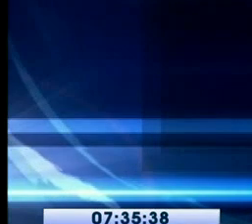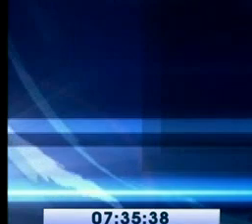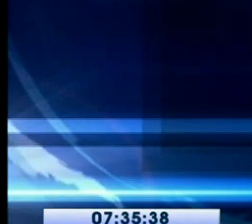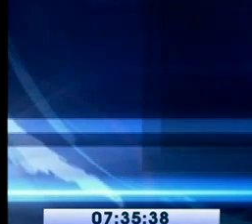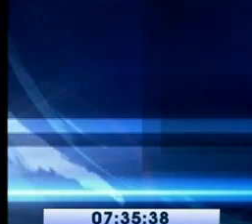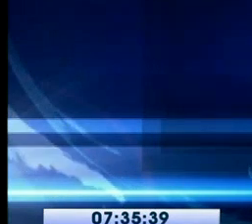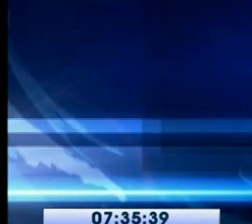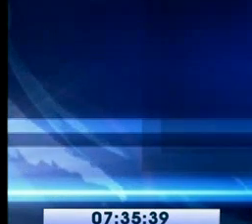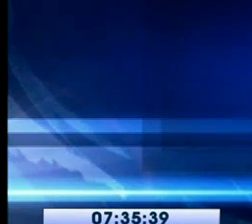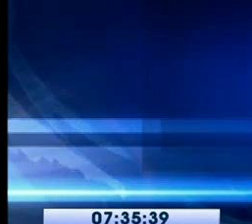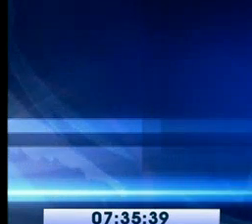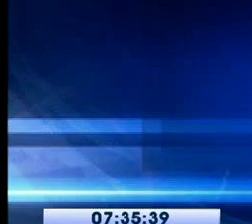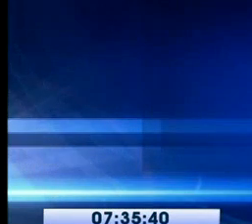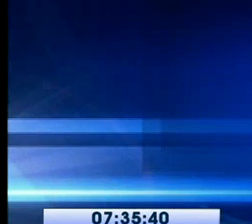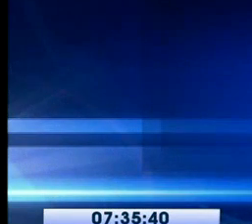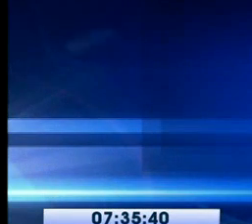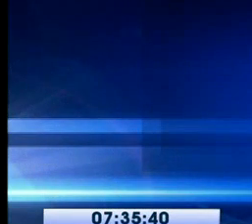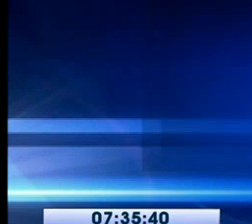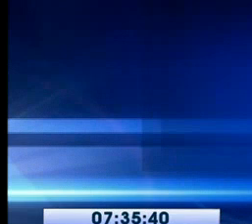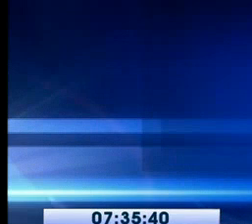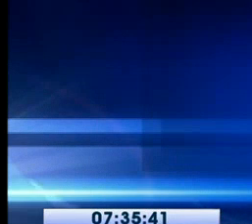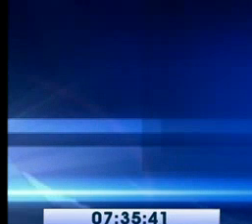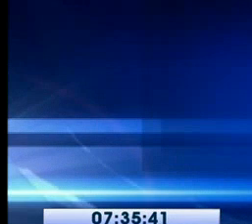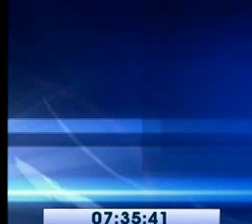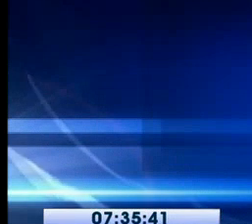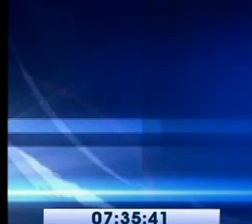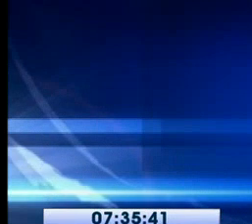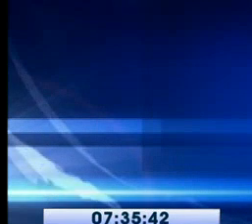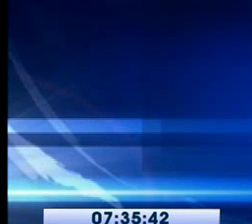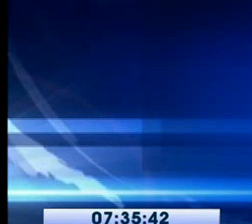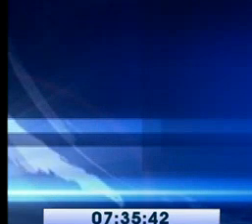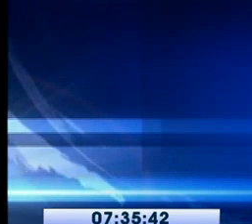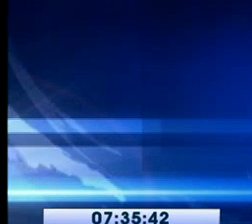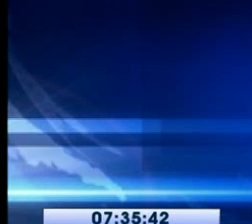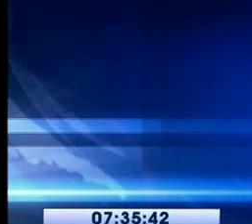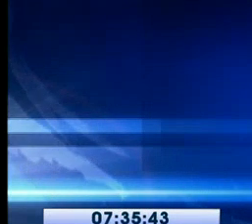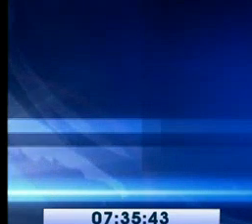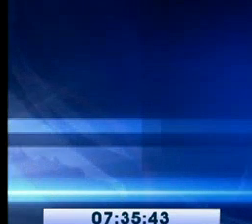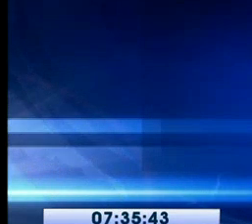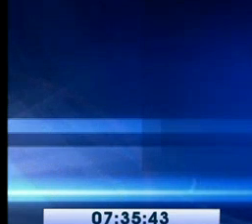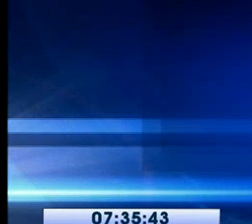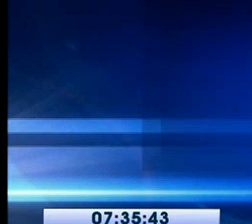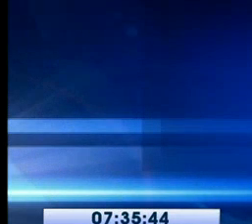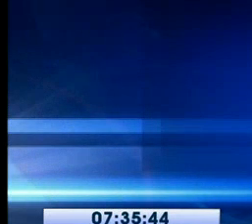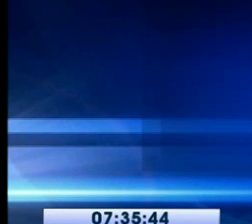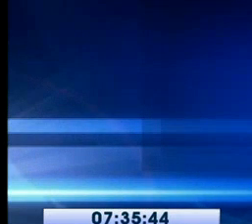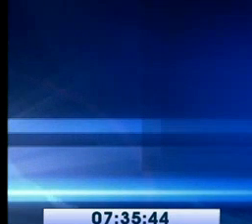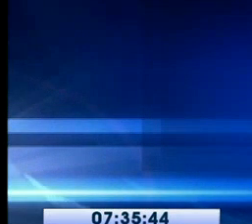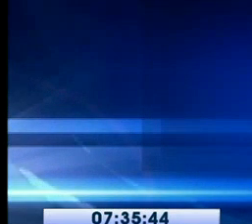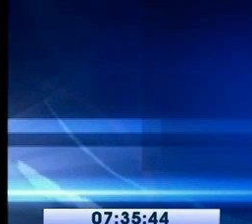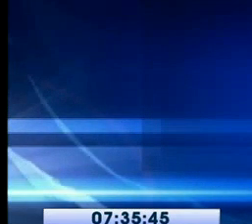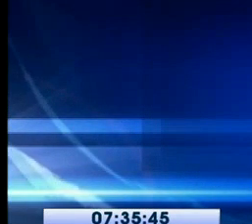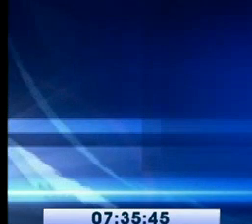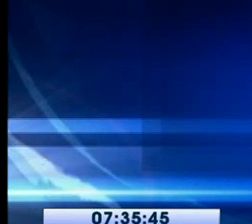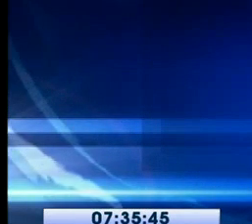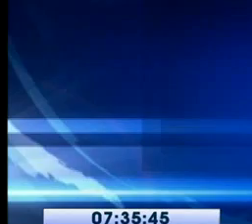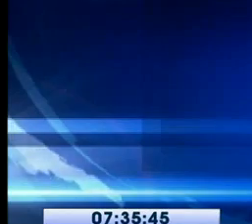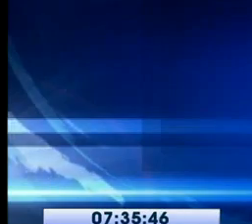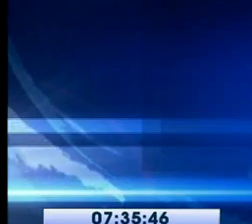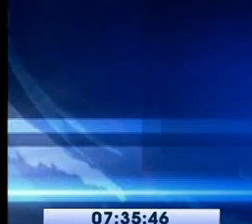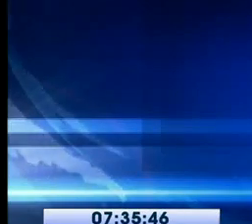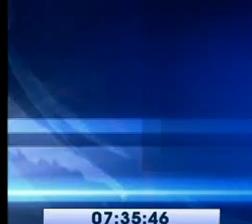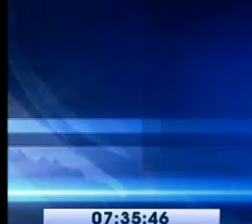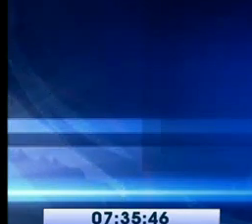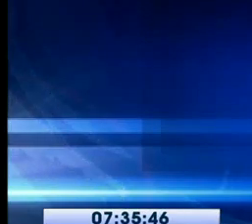Horario anterior, martes, jueves y sábados. Nuevo horario desde octubre, lunes, miércoles y